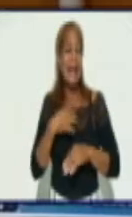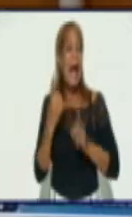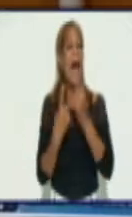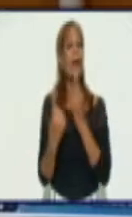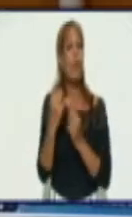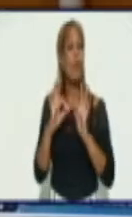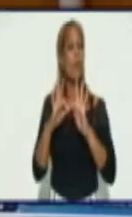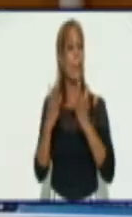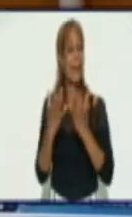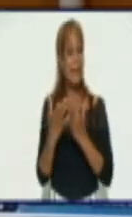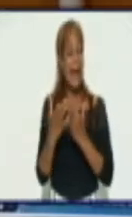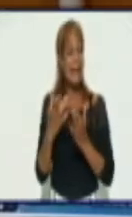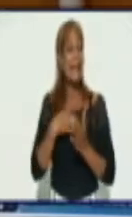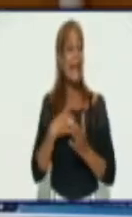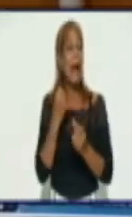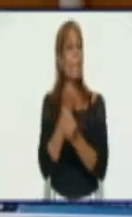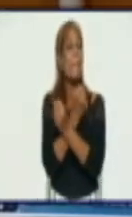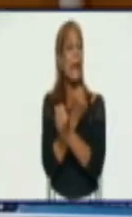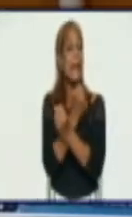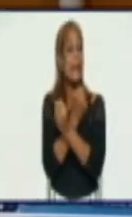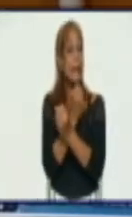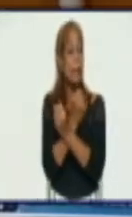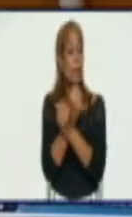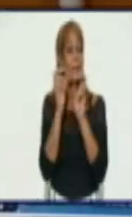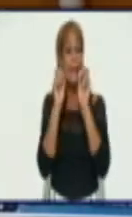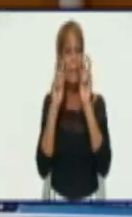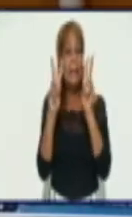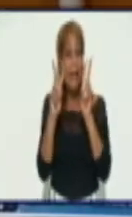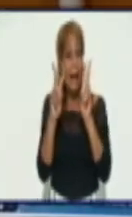y siempre será con la consulta previa